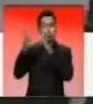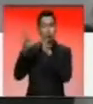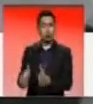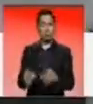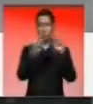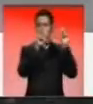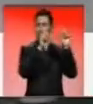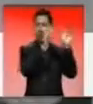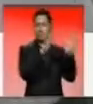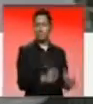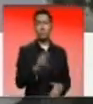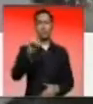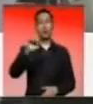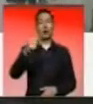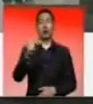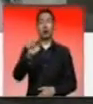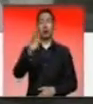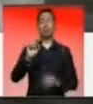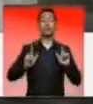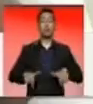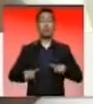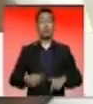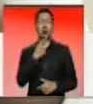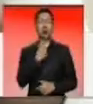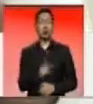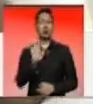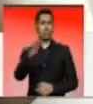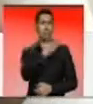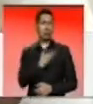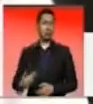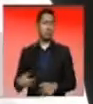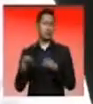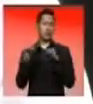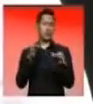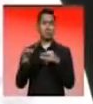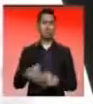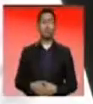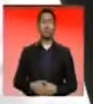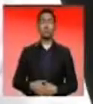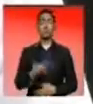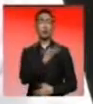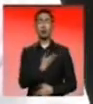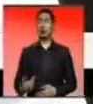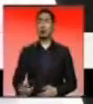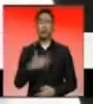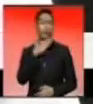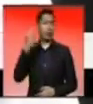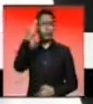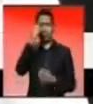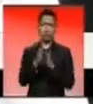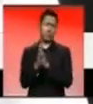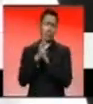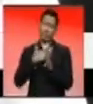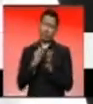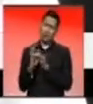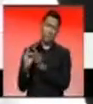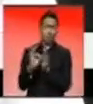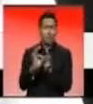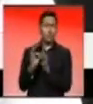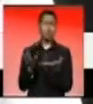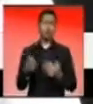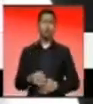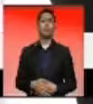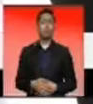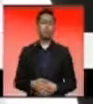de Milagro, Lenín Moreno se refirió al presidente Rafael Correa. Rafael me lo pidió, es un buen amigo, es un querido amigo.